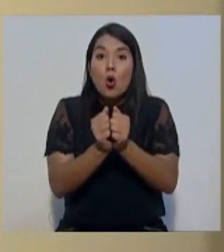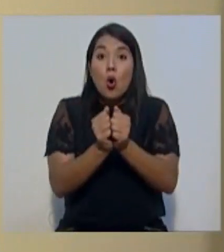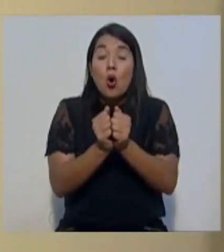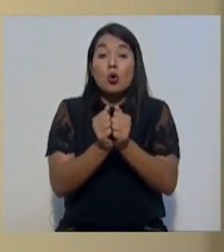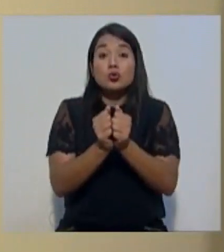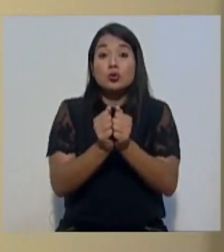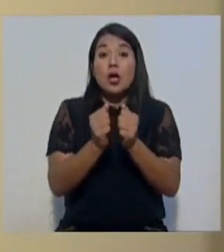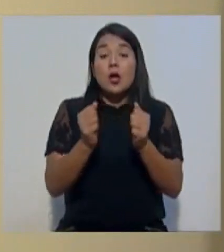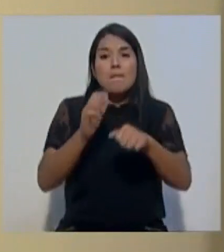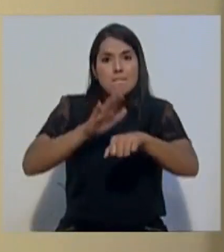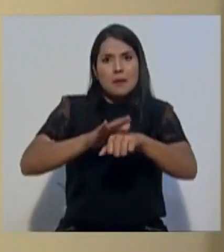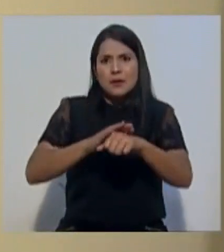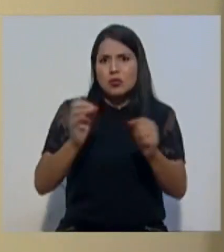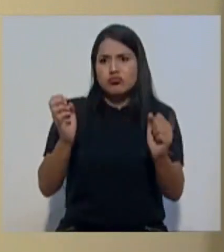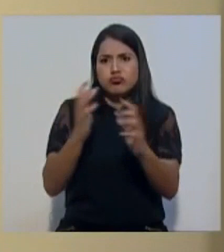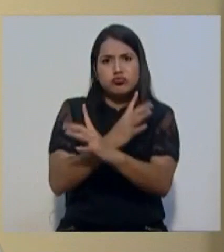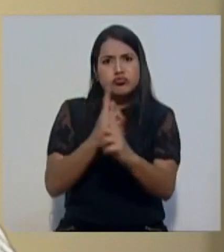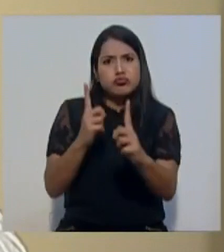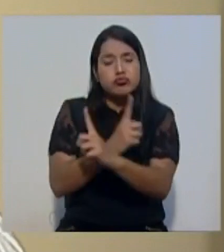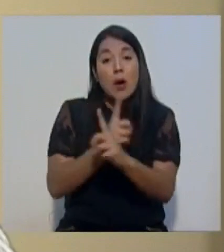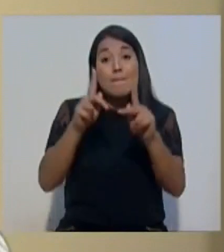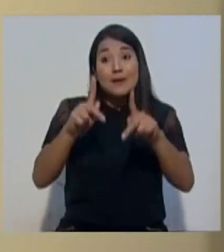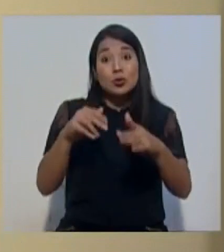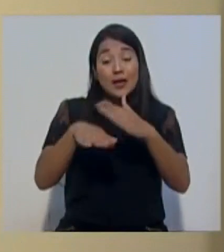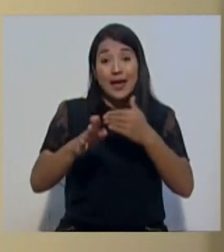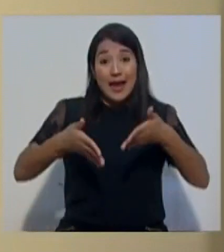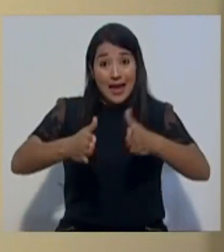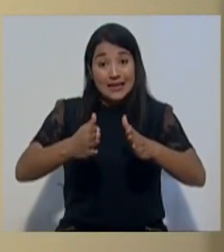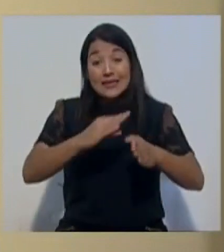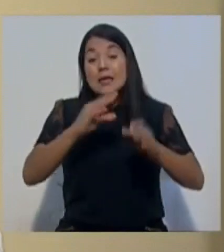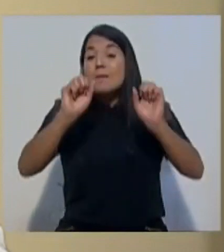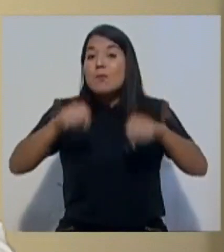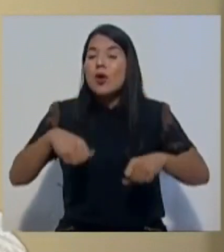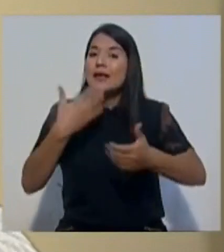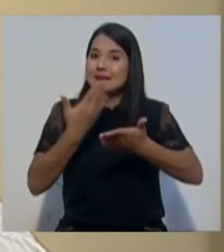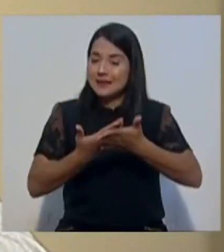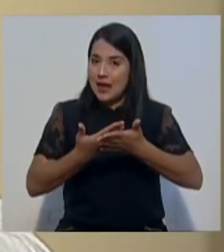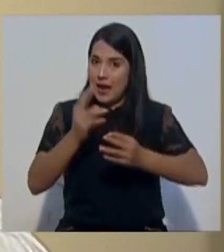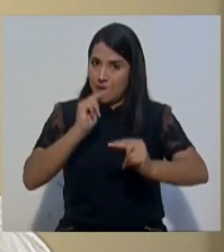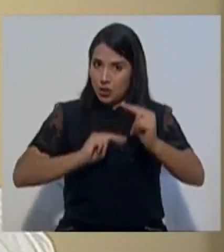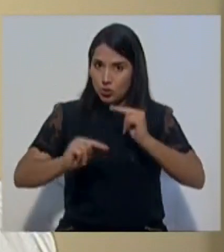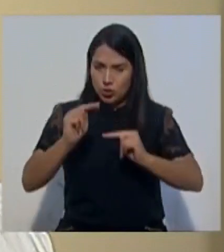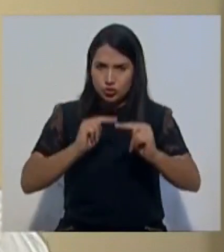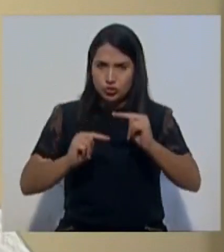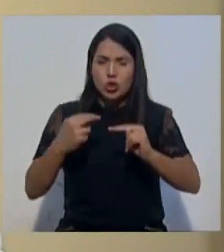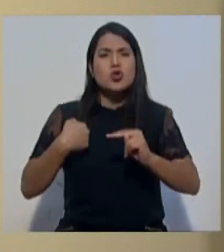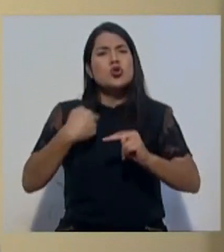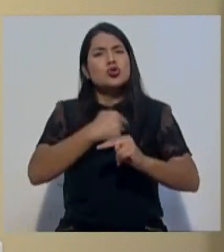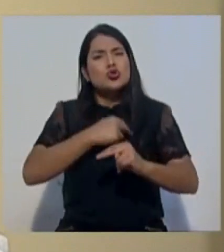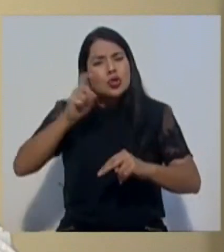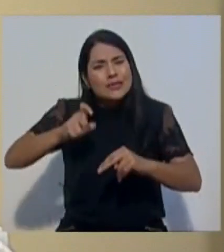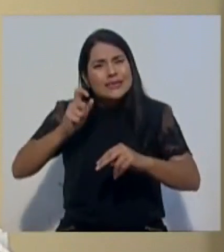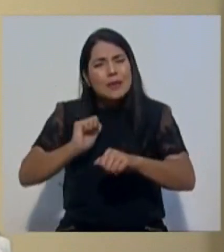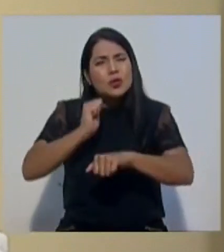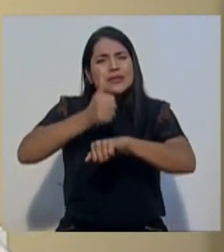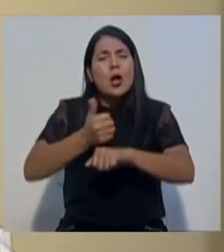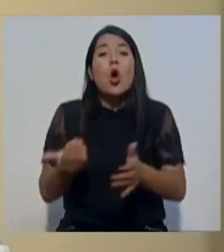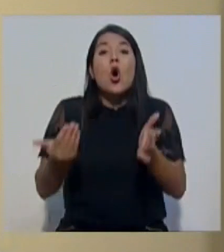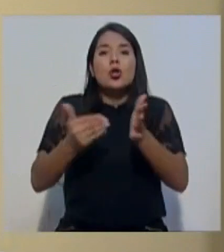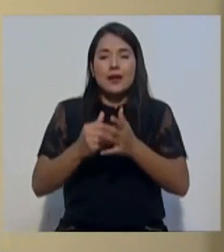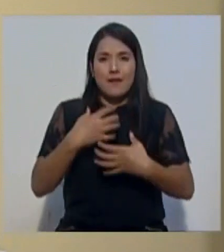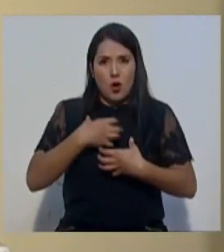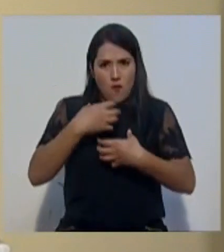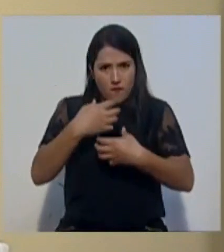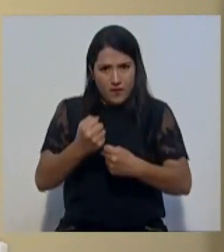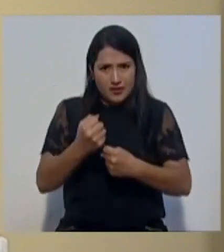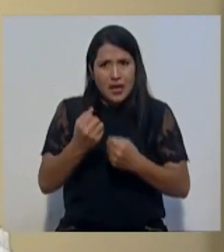de las personas en la calle y sobre todo que puedan llegar a los negocios. Necesitamos restablecer ese nivel de confianza. Muchos de ustedes